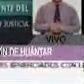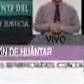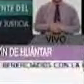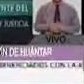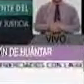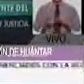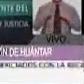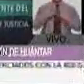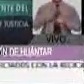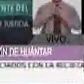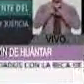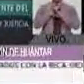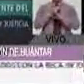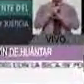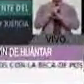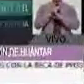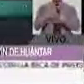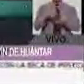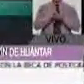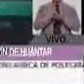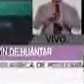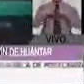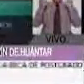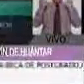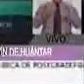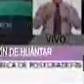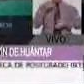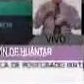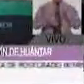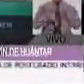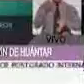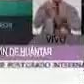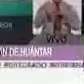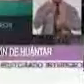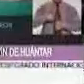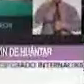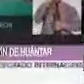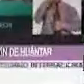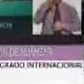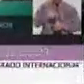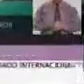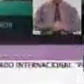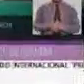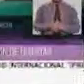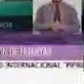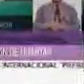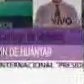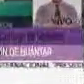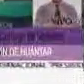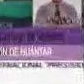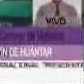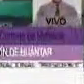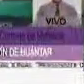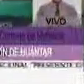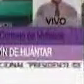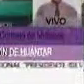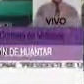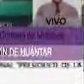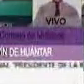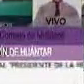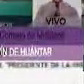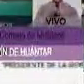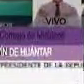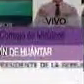Yo rechazo que las decisiones judiciales de la República del Perú se realizan sobre la base